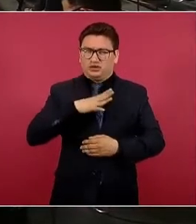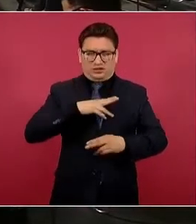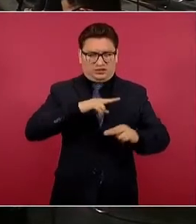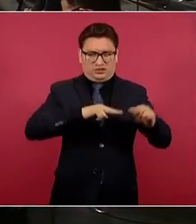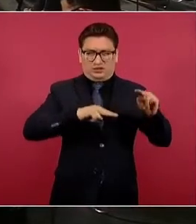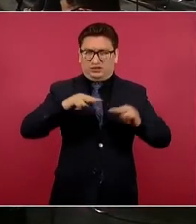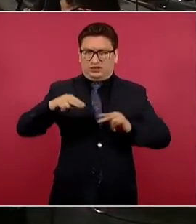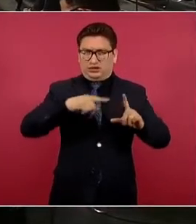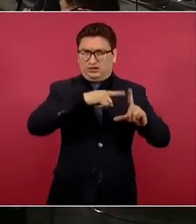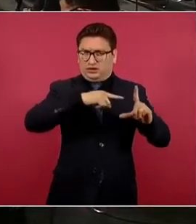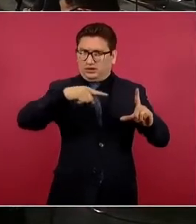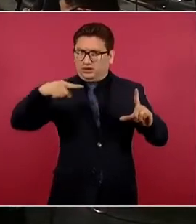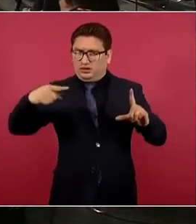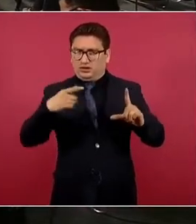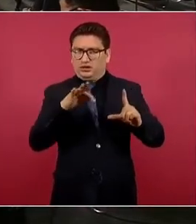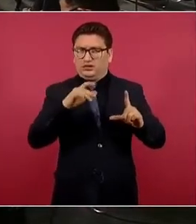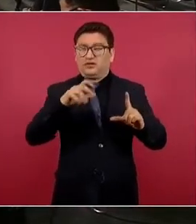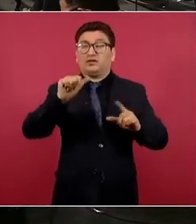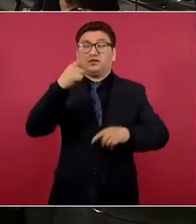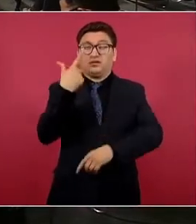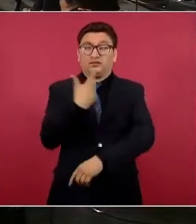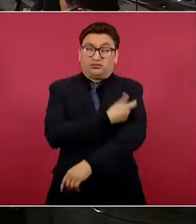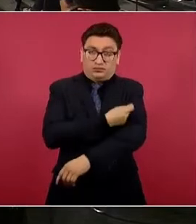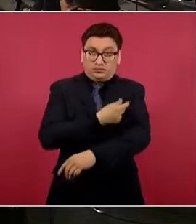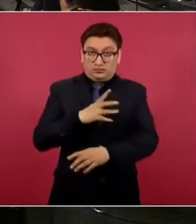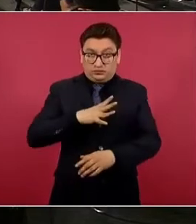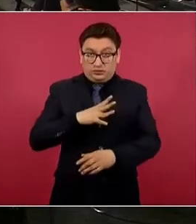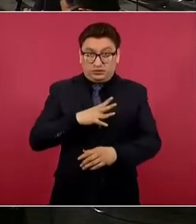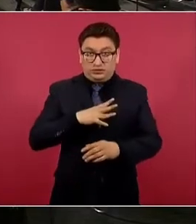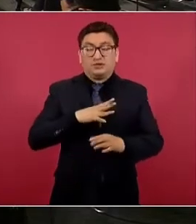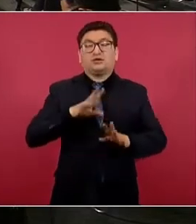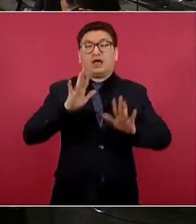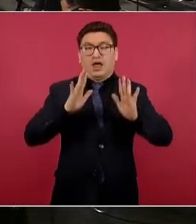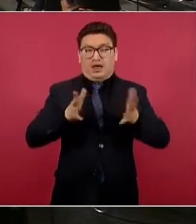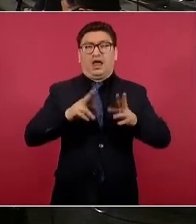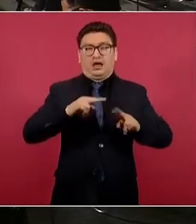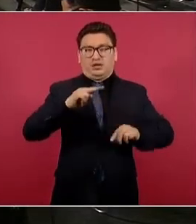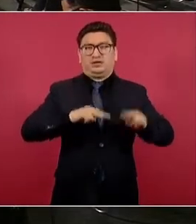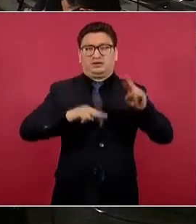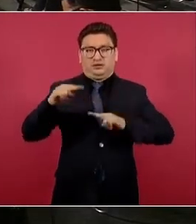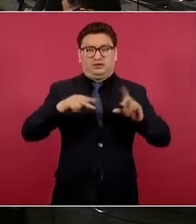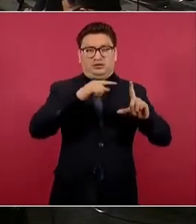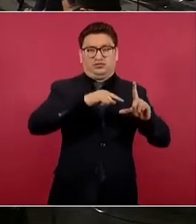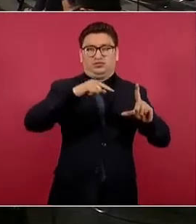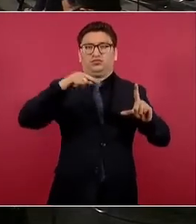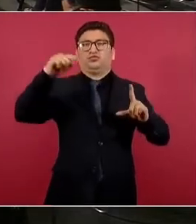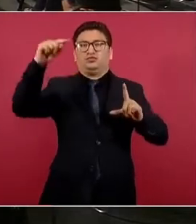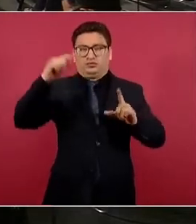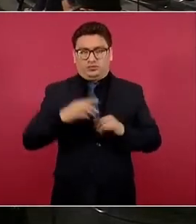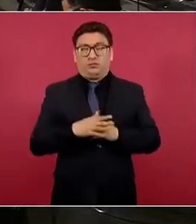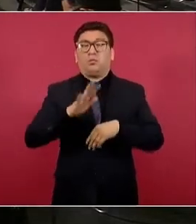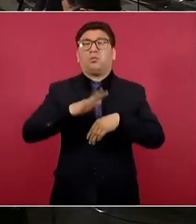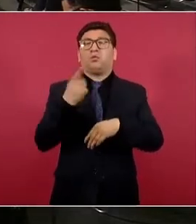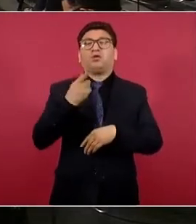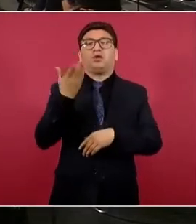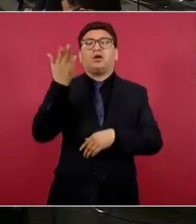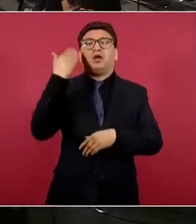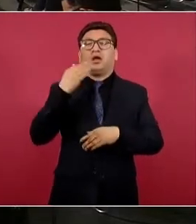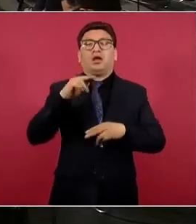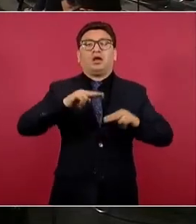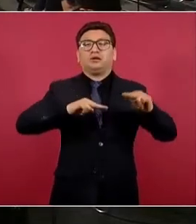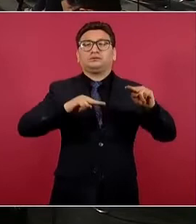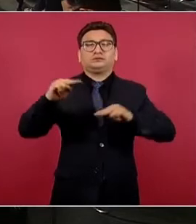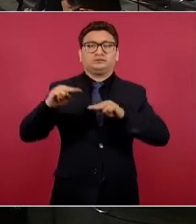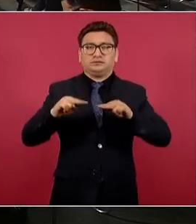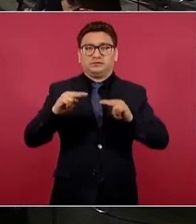vacunación, ya volvió a subir, porque estábamos ya